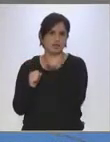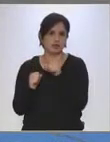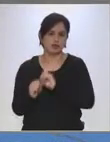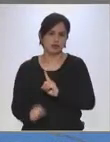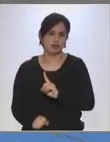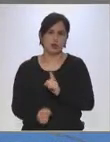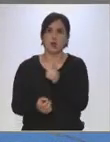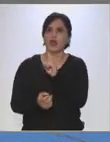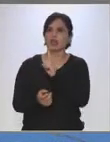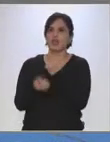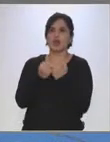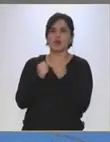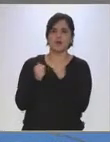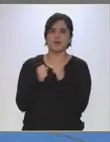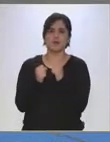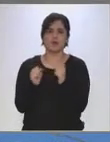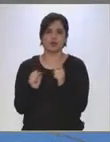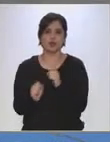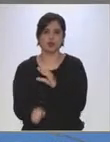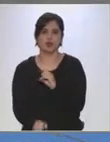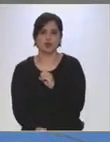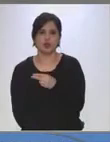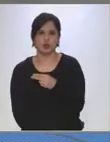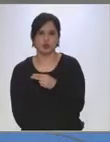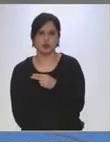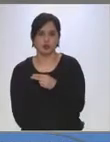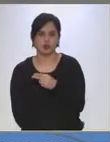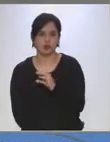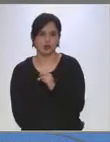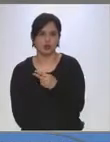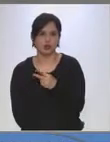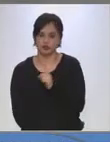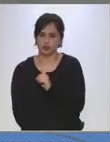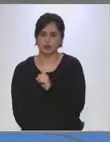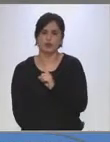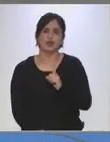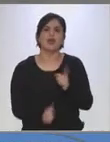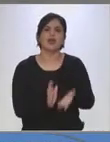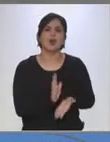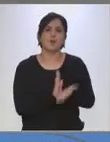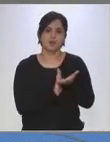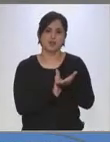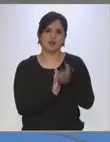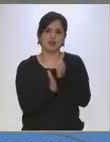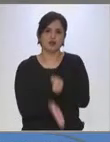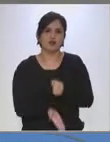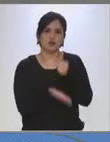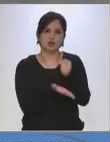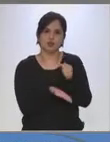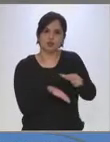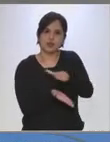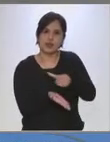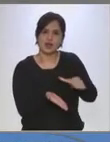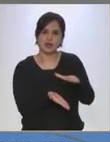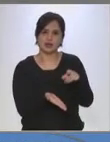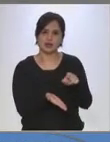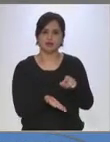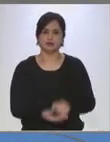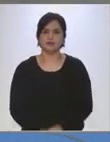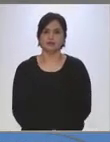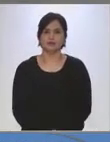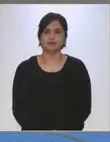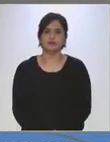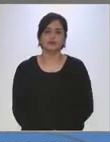pongan nerviosos los del coche sino que más bien se trata de aumentar los recursos en esta área